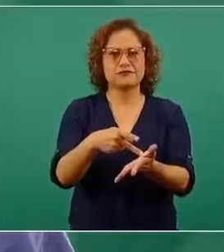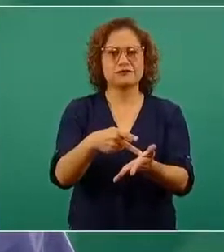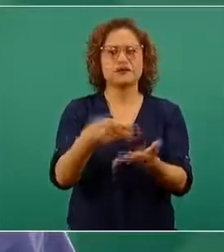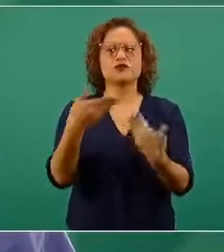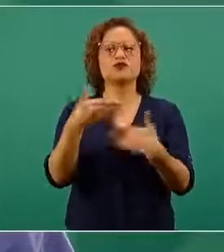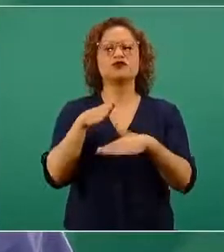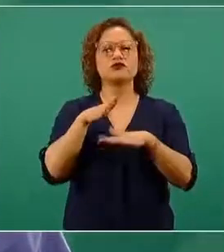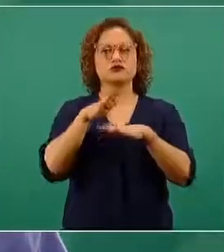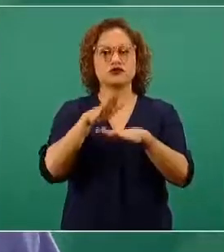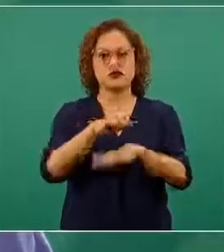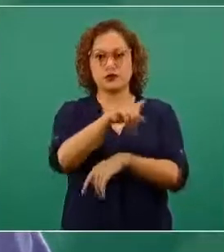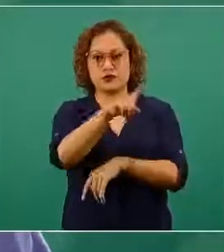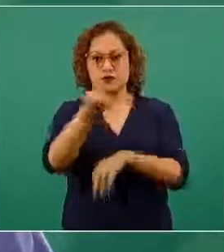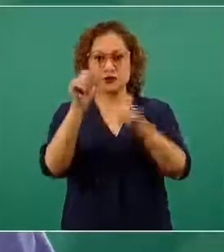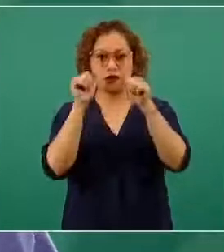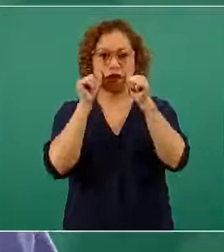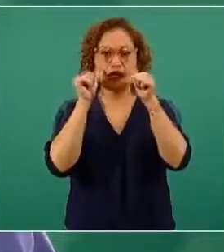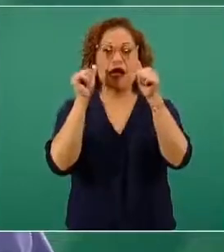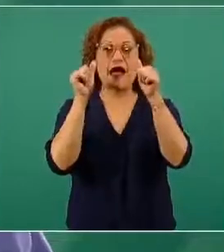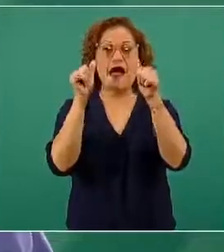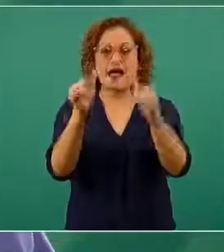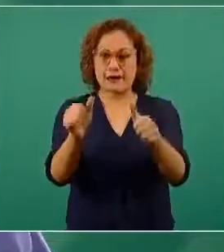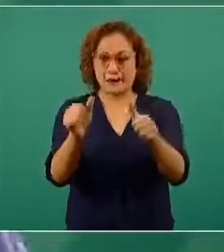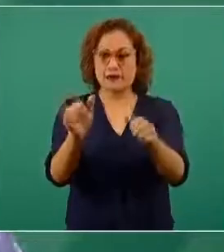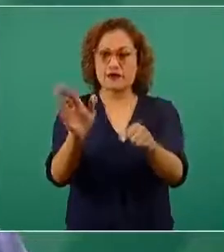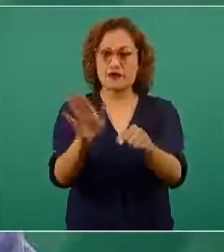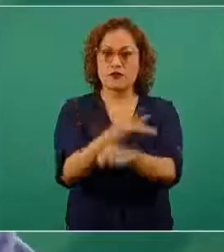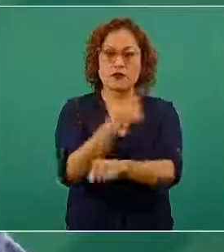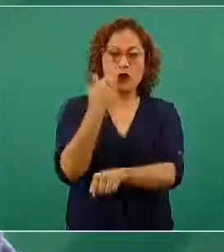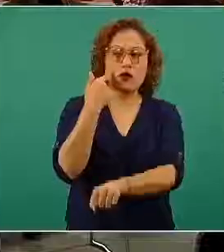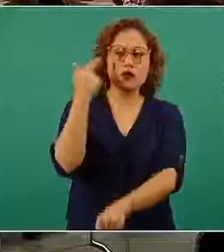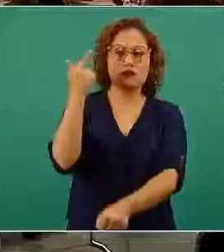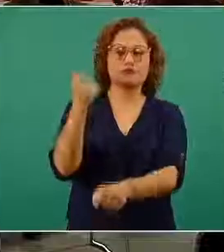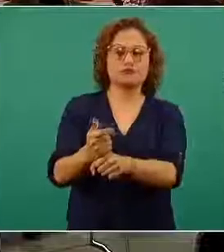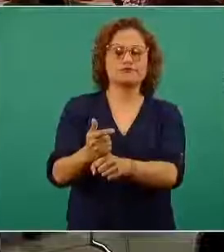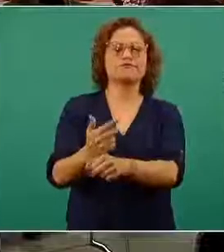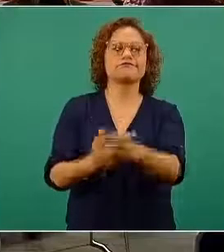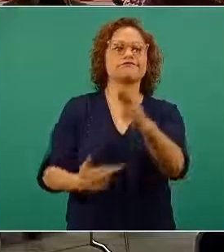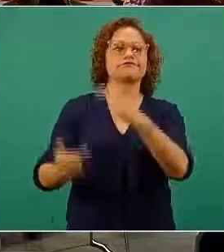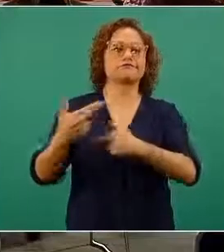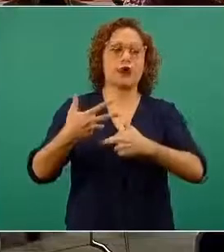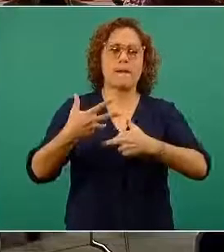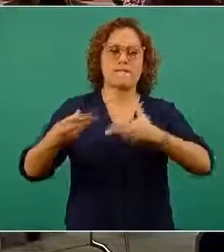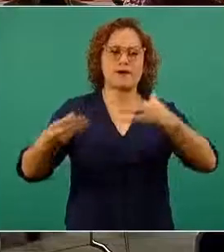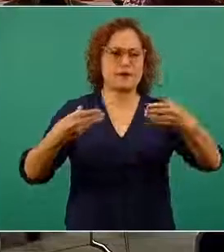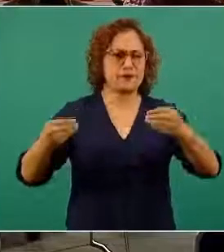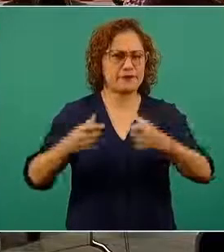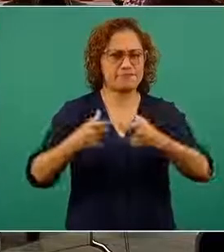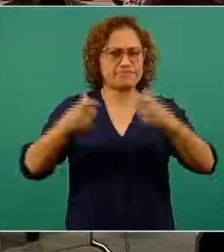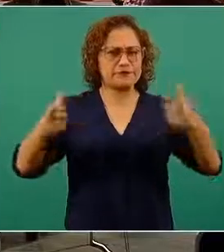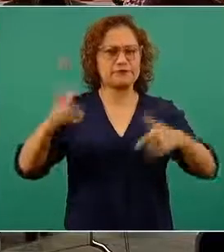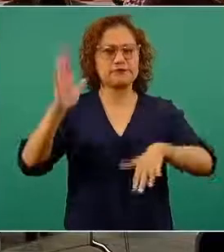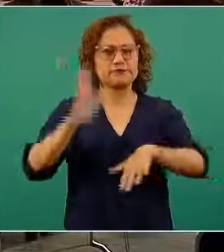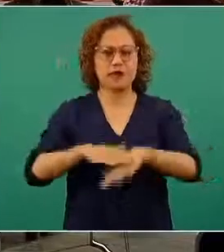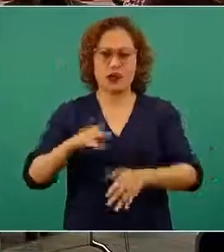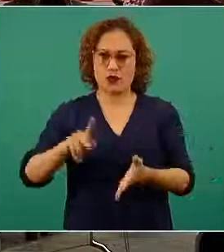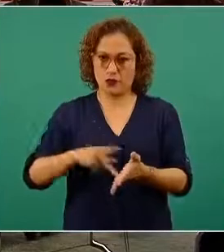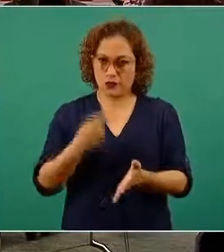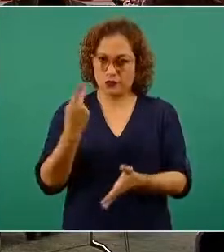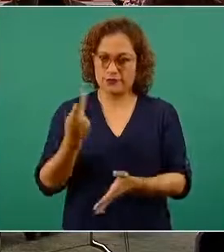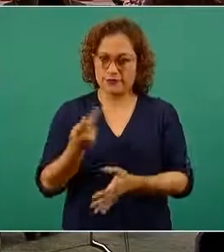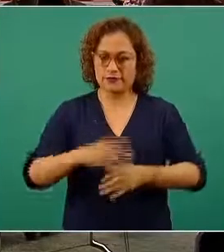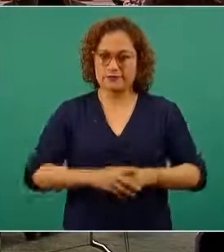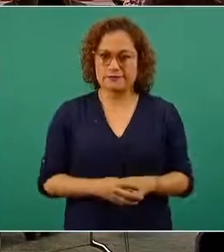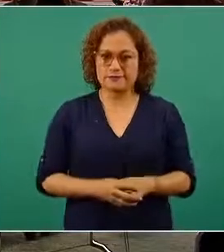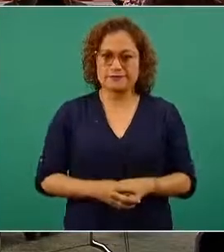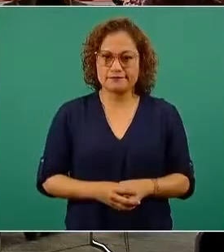sobre el peligro de que haya un rebrote, repunte, incremento nuevo de la actividad epidémica o lo que también